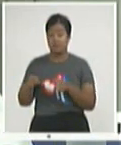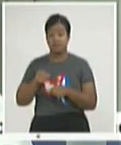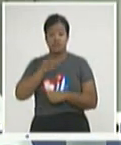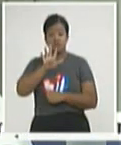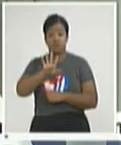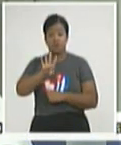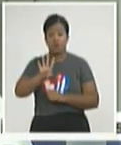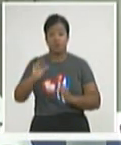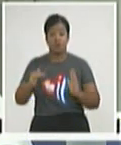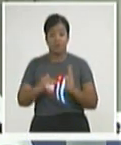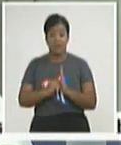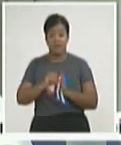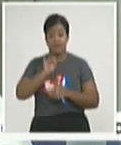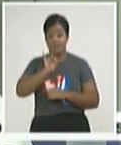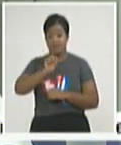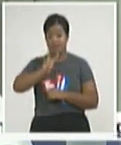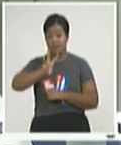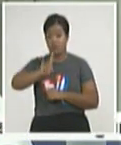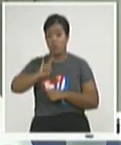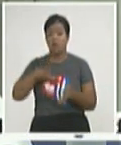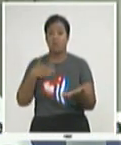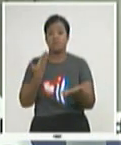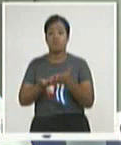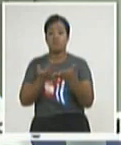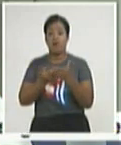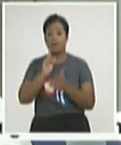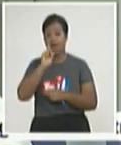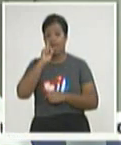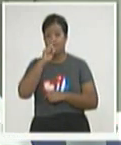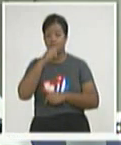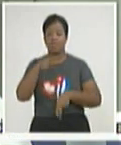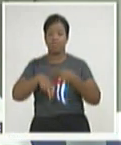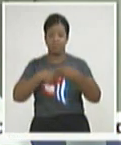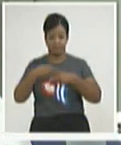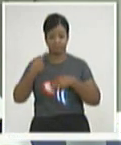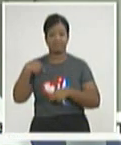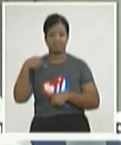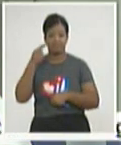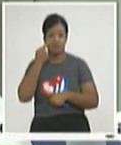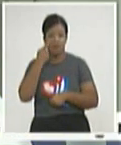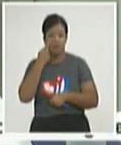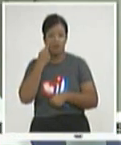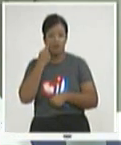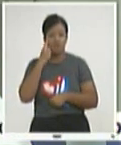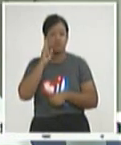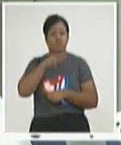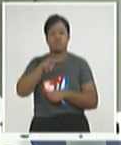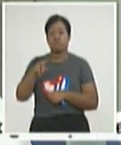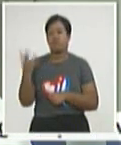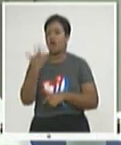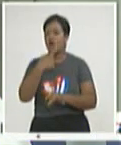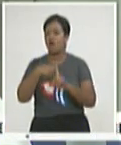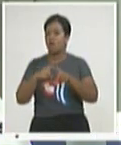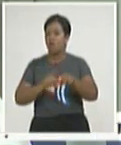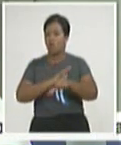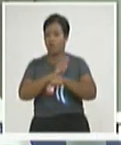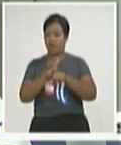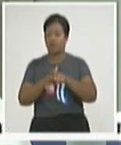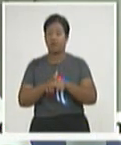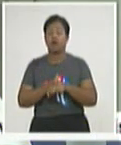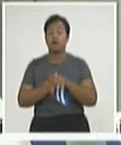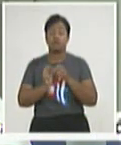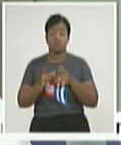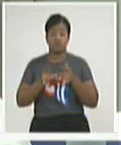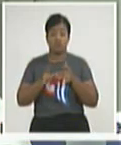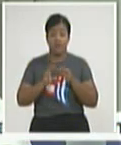54.739 muestras procesadas ayer para el diagnóstico de la enfermedad permitió identificar